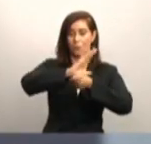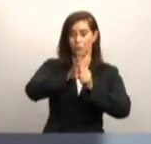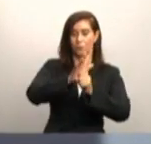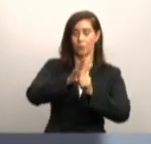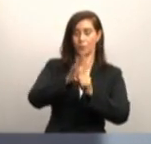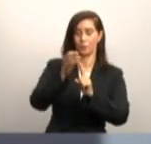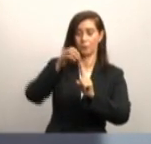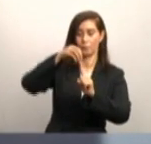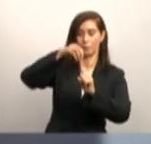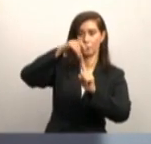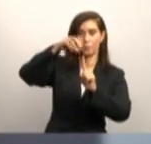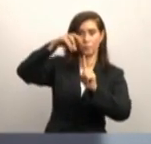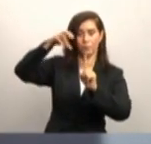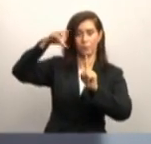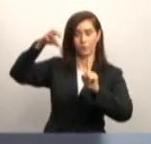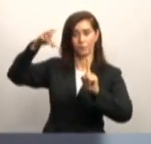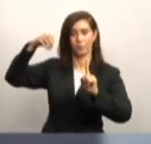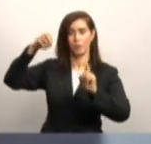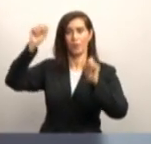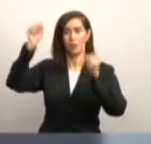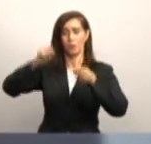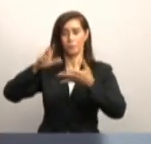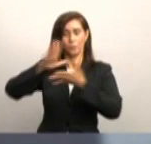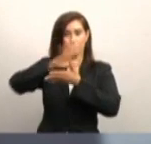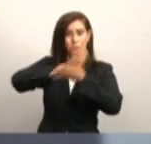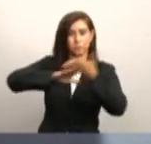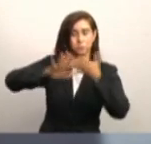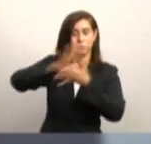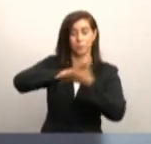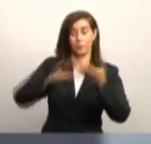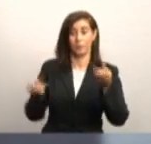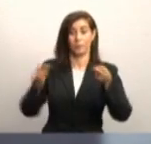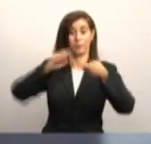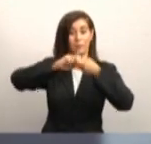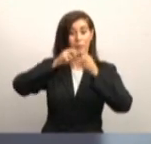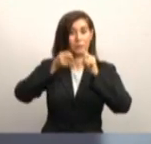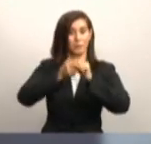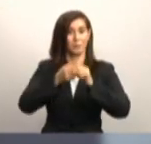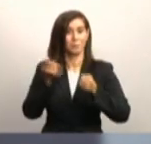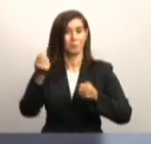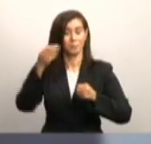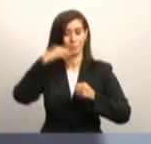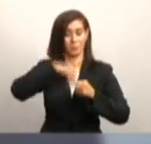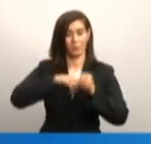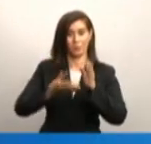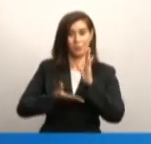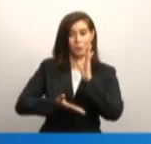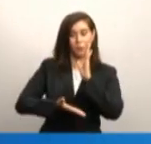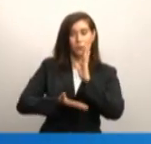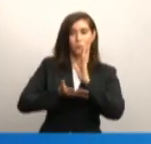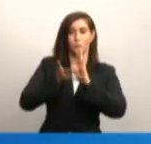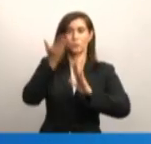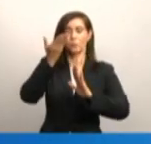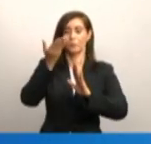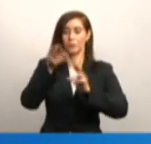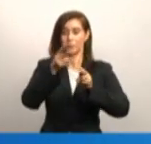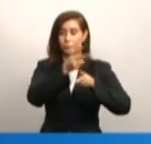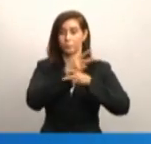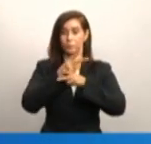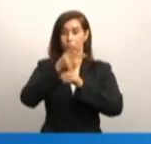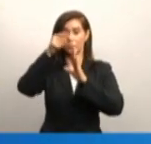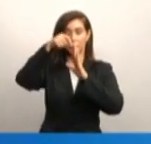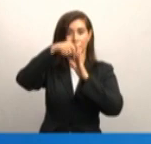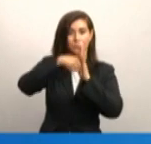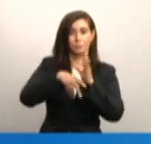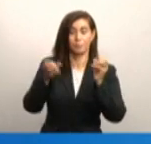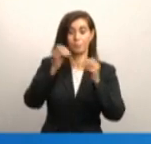la humareda que lleva ya varios días? Tenemos 132 pacientes en UCI. ¿Podrían aumentar los casos de UCI debido a